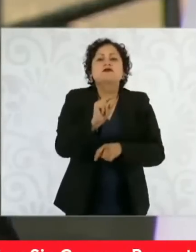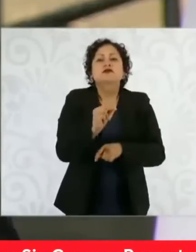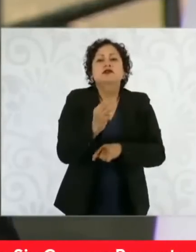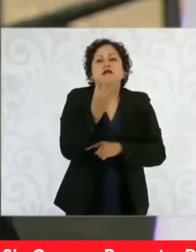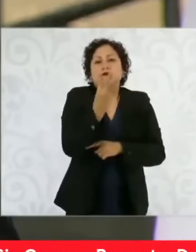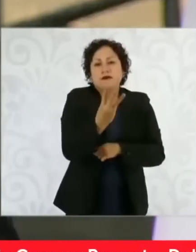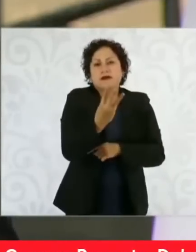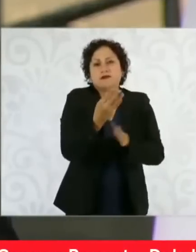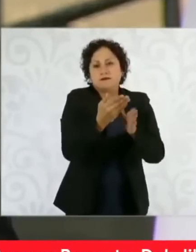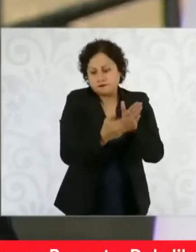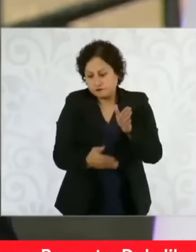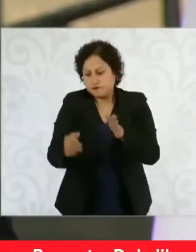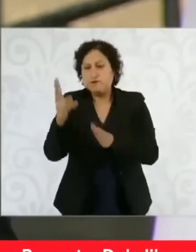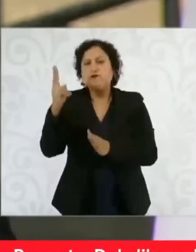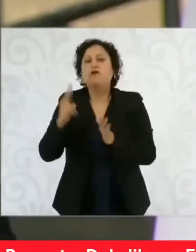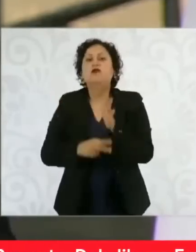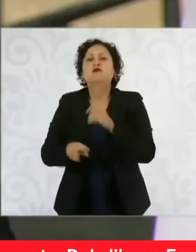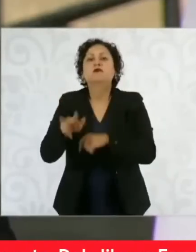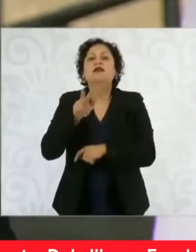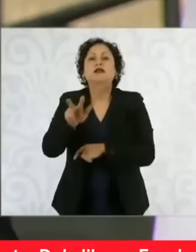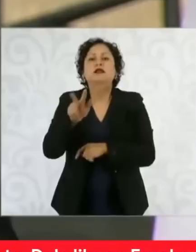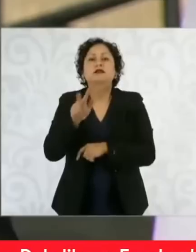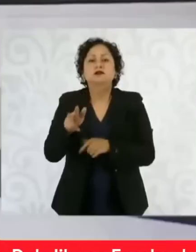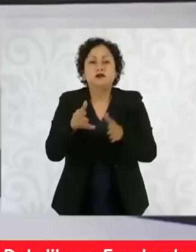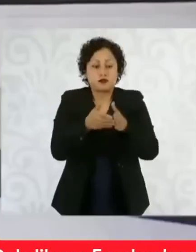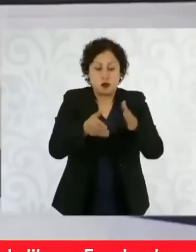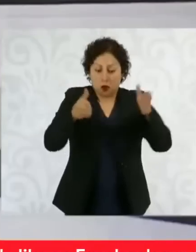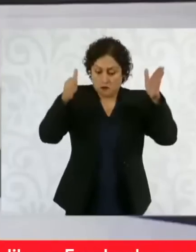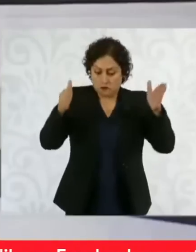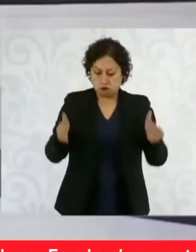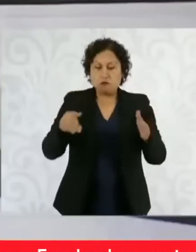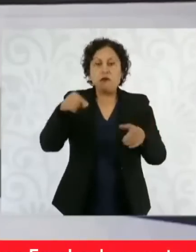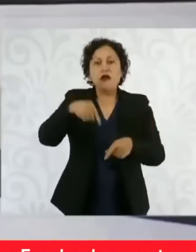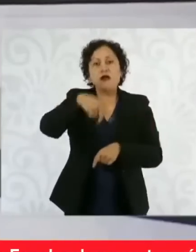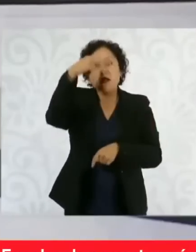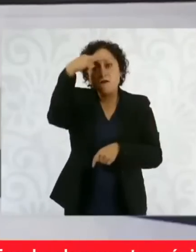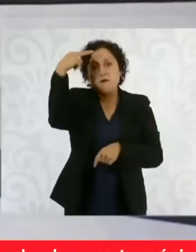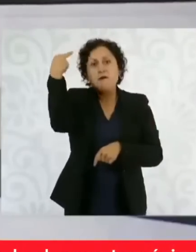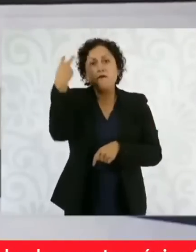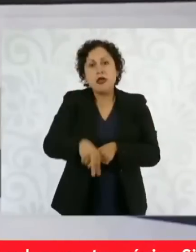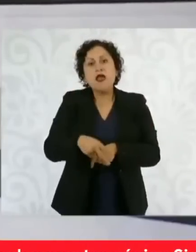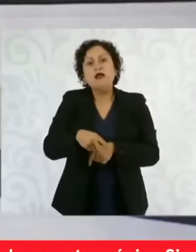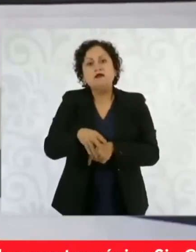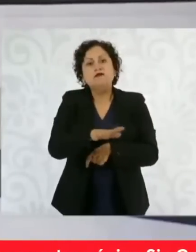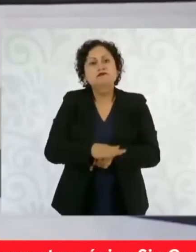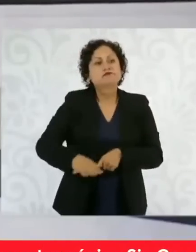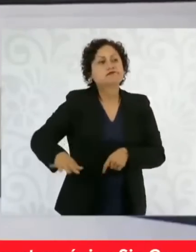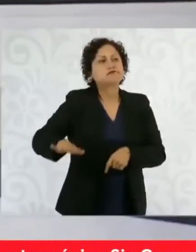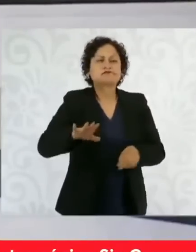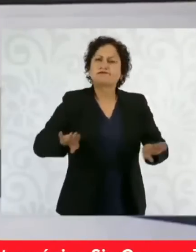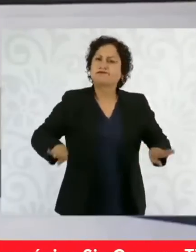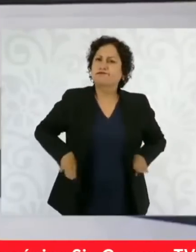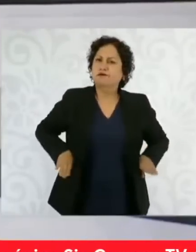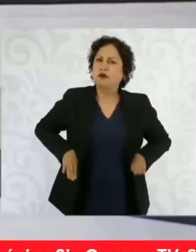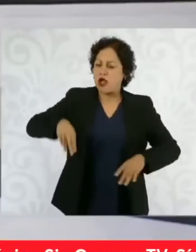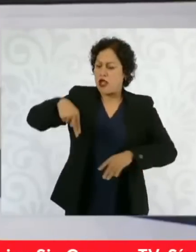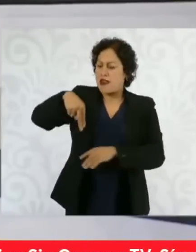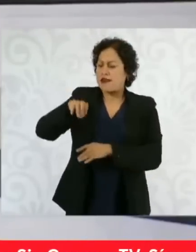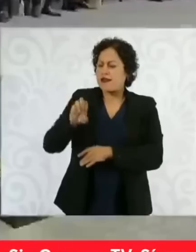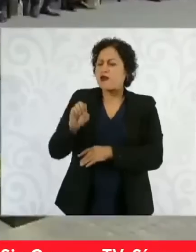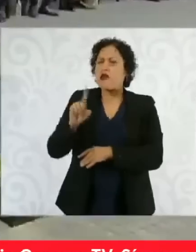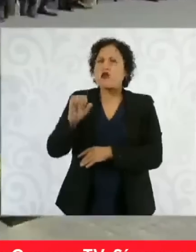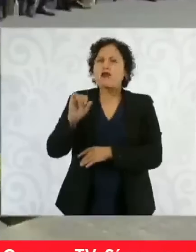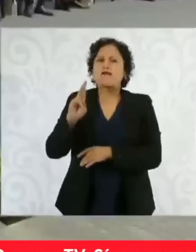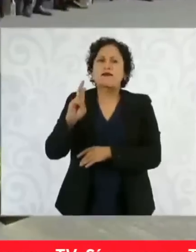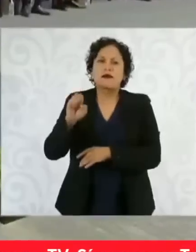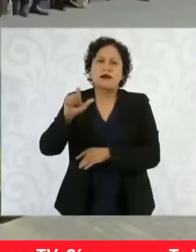1983 y el 2018 se instauró en México el llamado modelo neoliberal, que cambió la